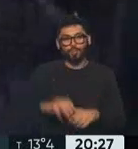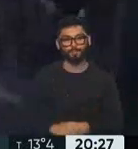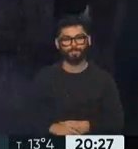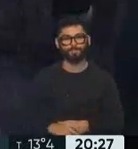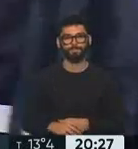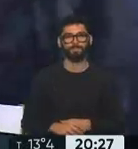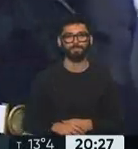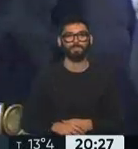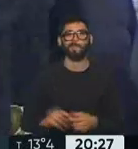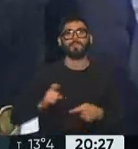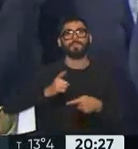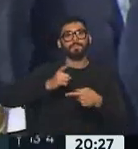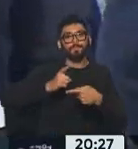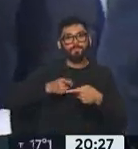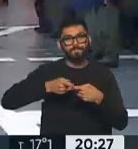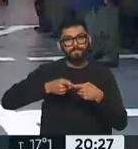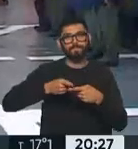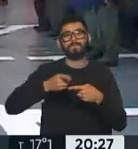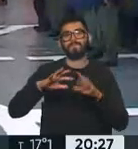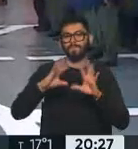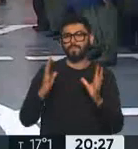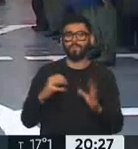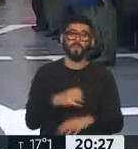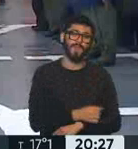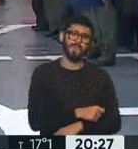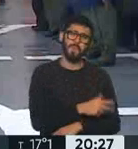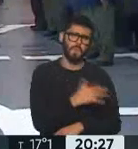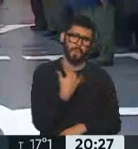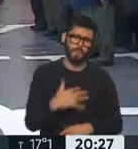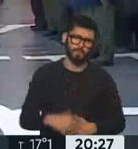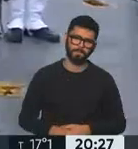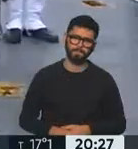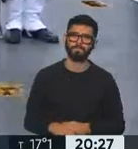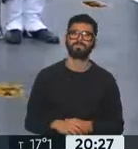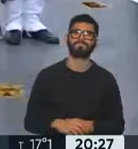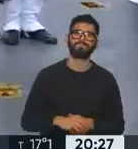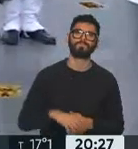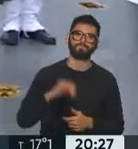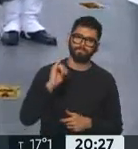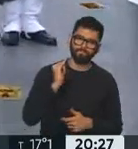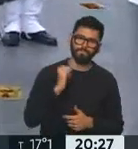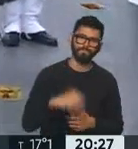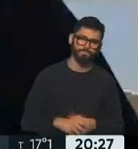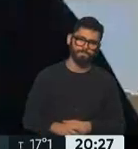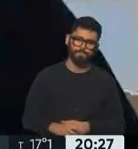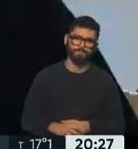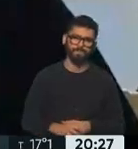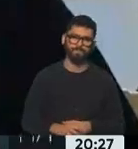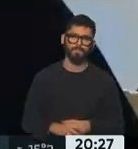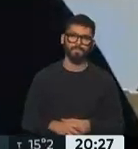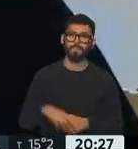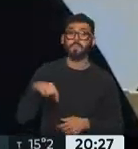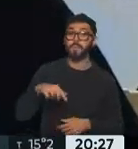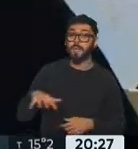una ceremonia con componentes altamente emotivos. Sí, mucho, ¿no? Porque estar